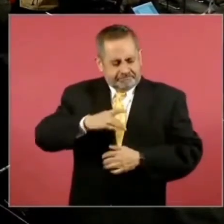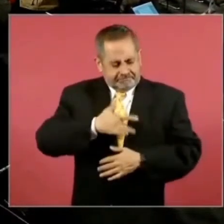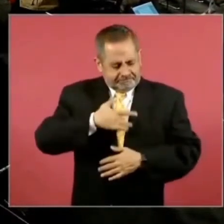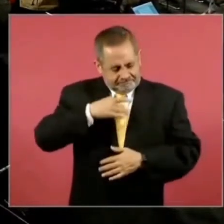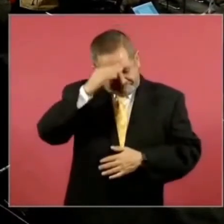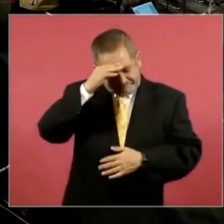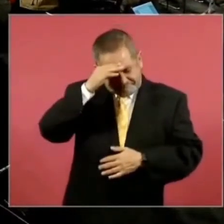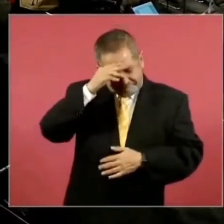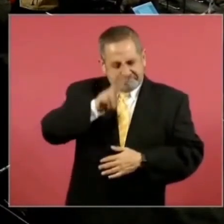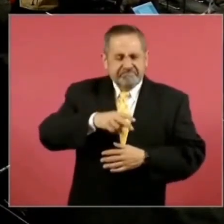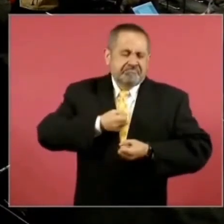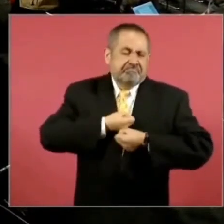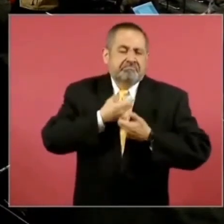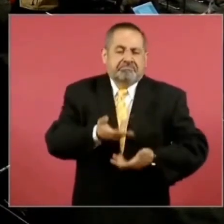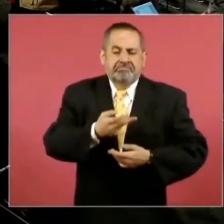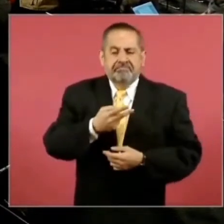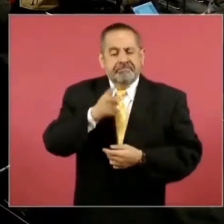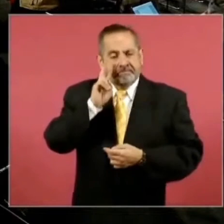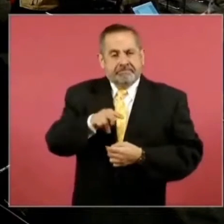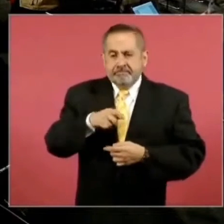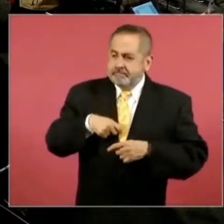pienso.